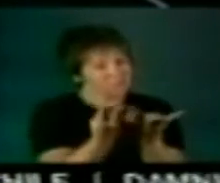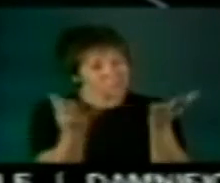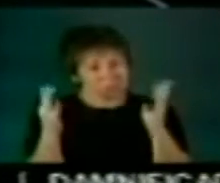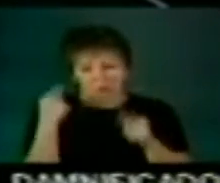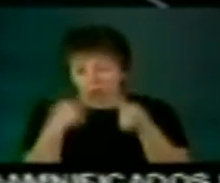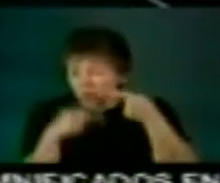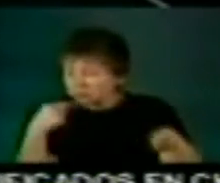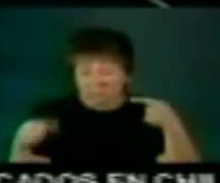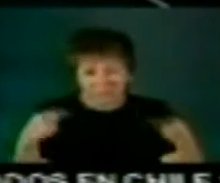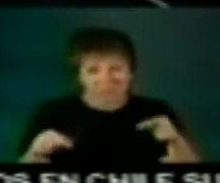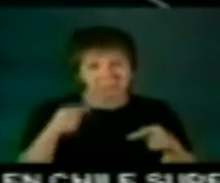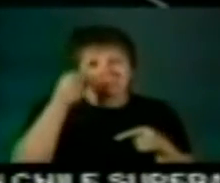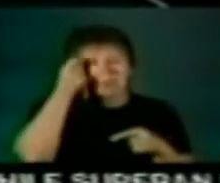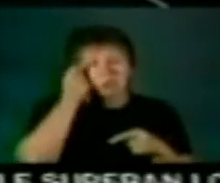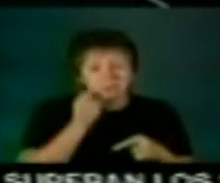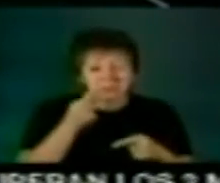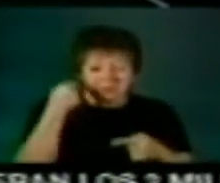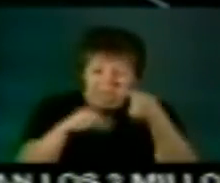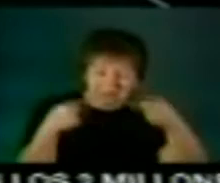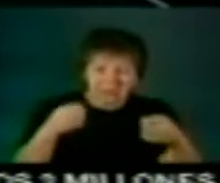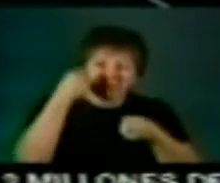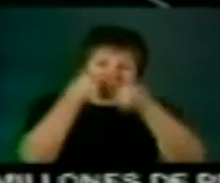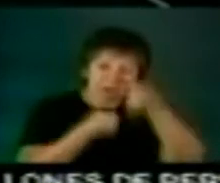en la quimera de industrias imposibles.